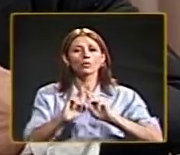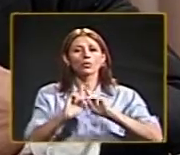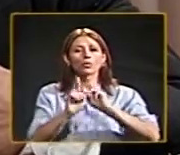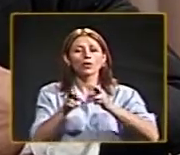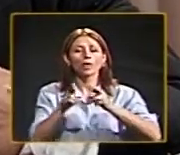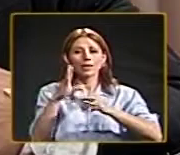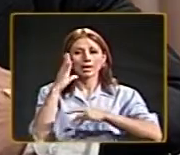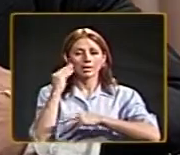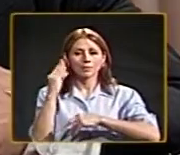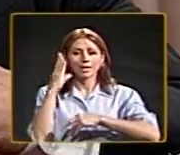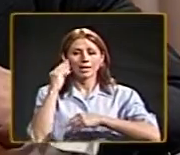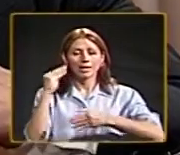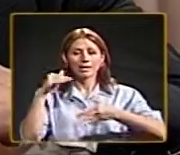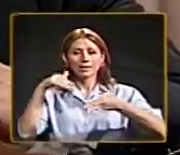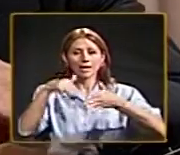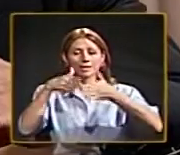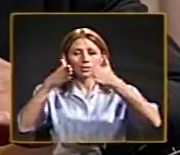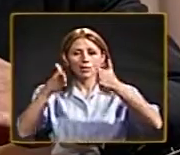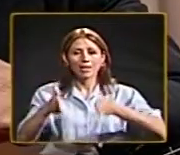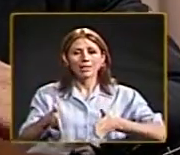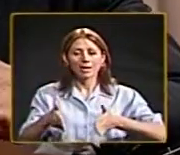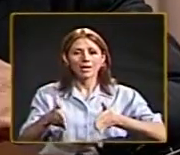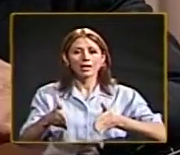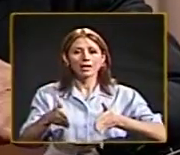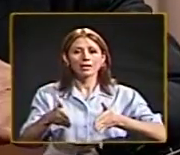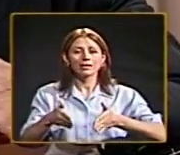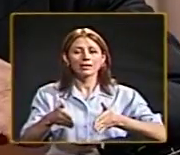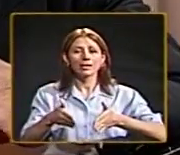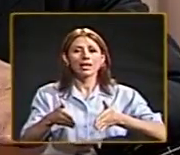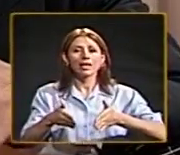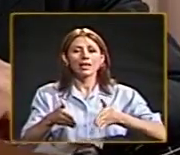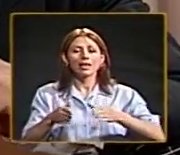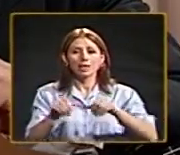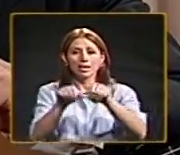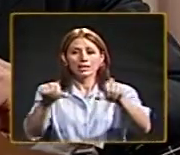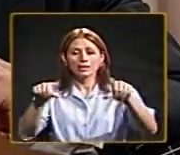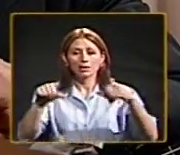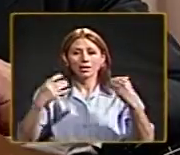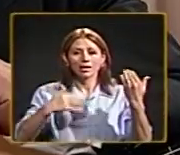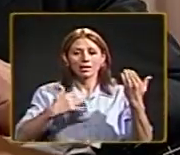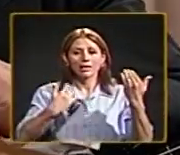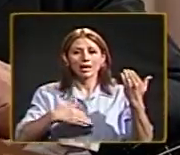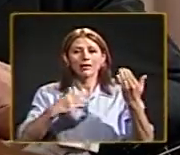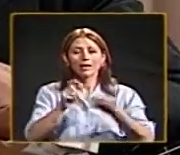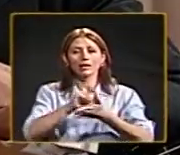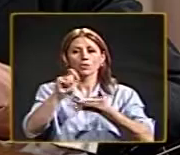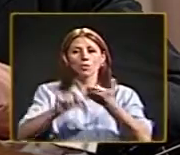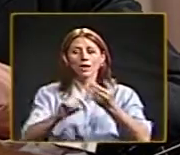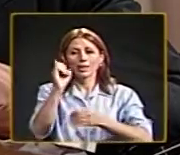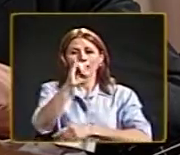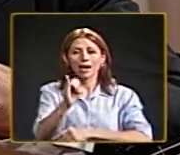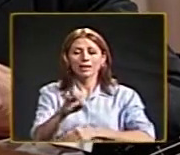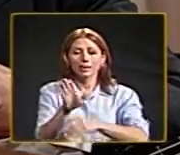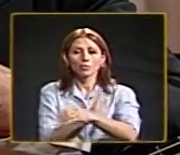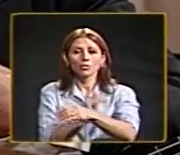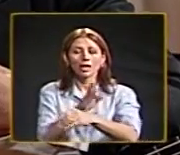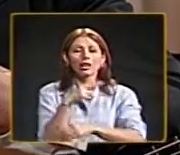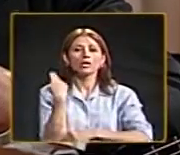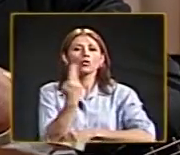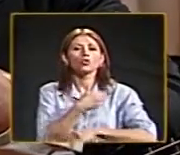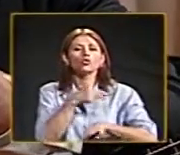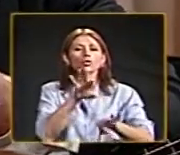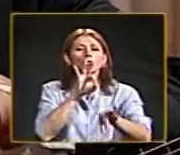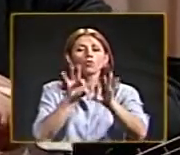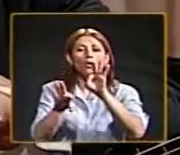experiencia estudiantil de los estudiantes de la sección de guitarra de la Escuela de Artes Musicales. Escogimos los